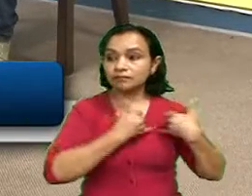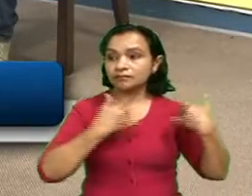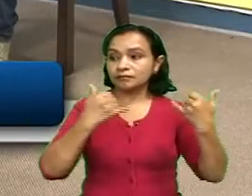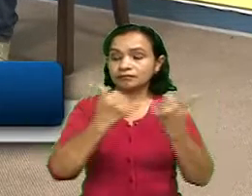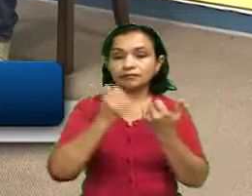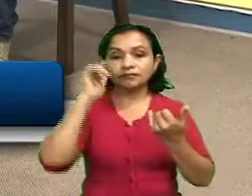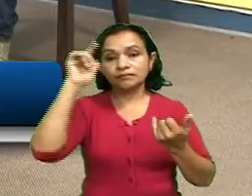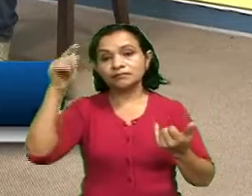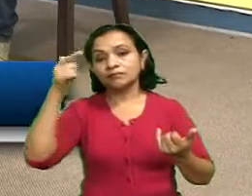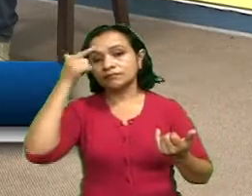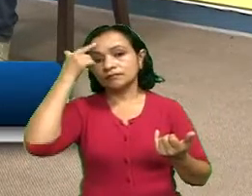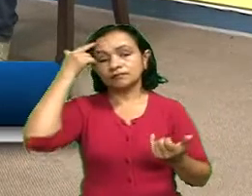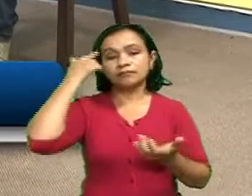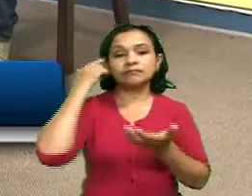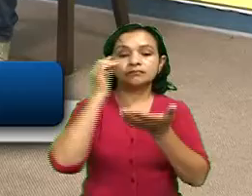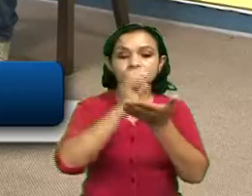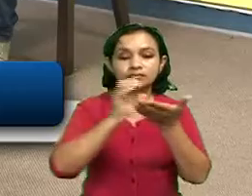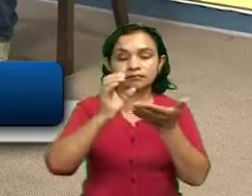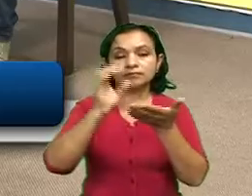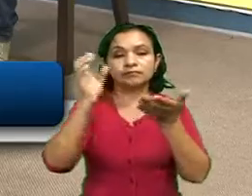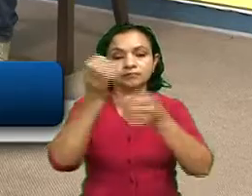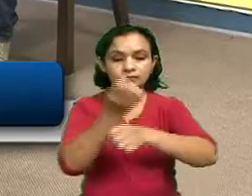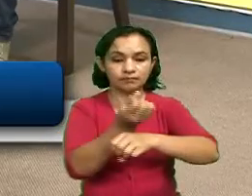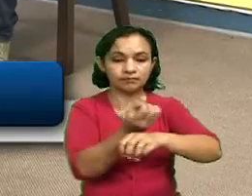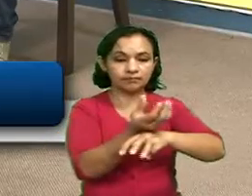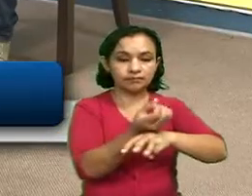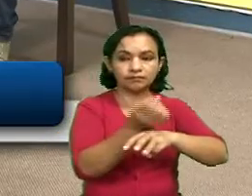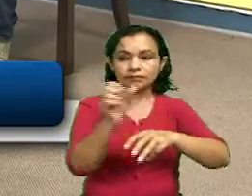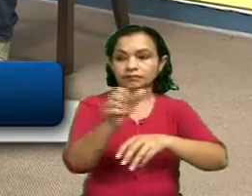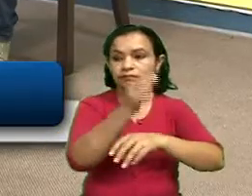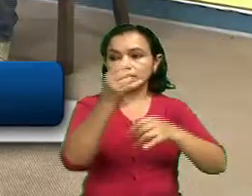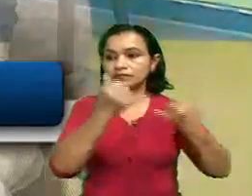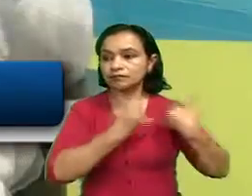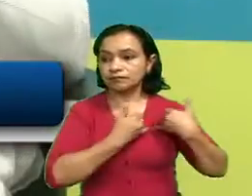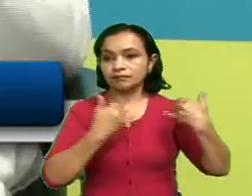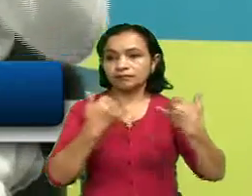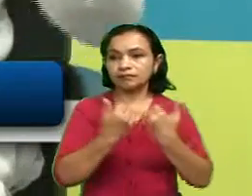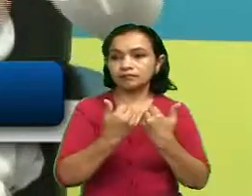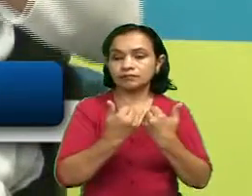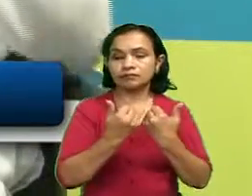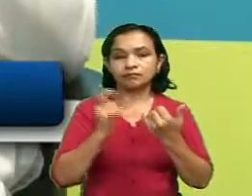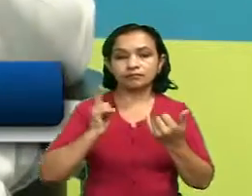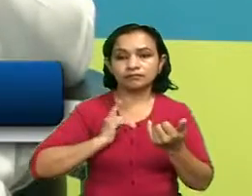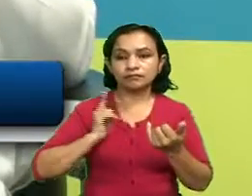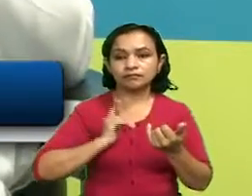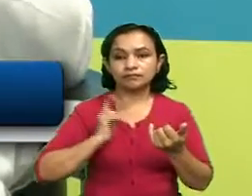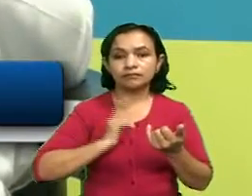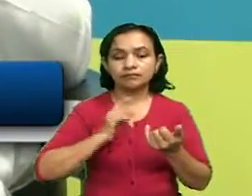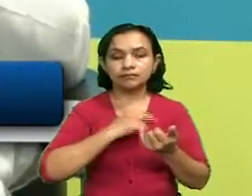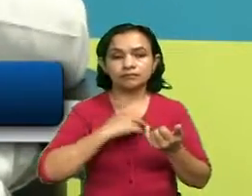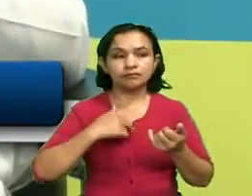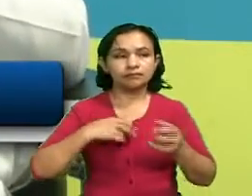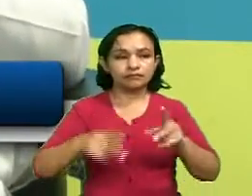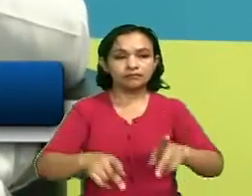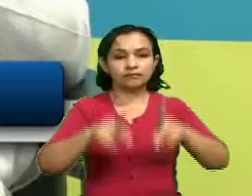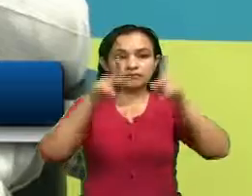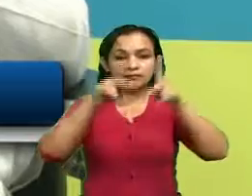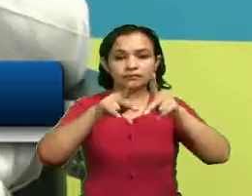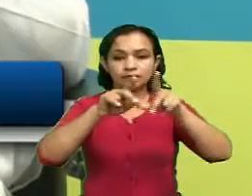gobierno, tanto colegios, alcaldías y otras instituciones del Estado, que en conjunto hacemos un plan de